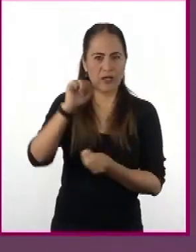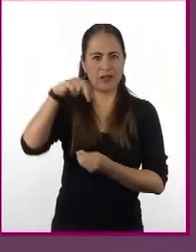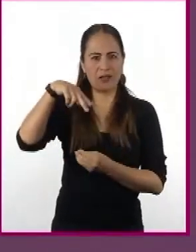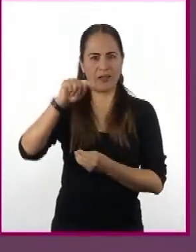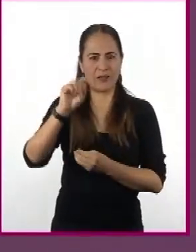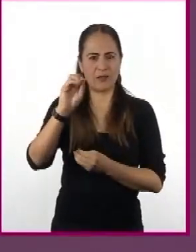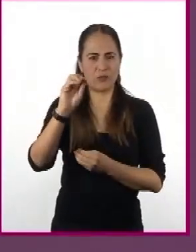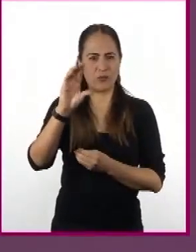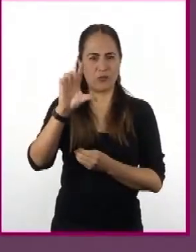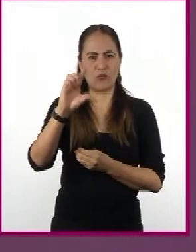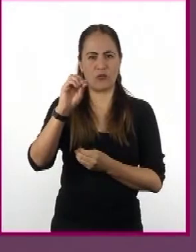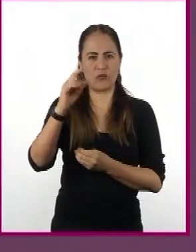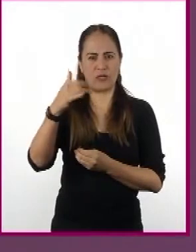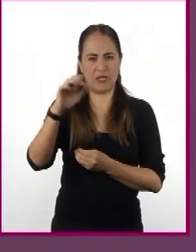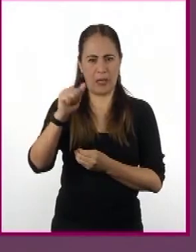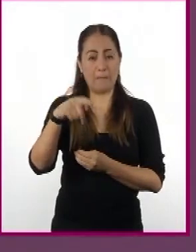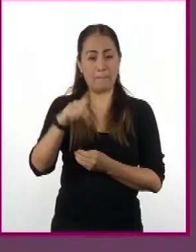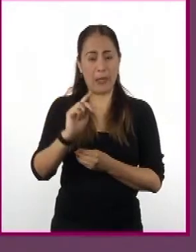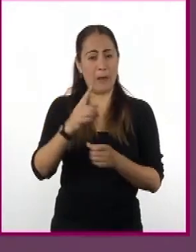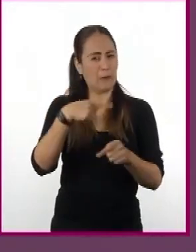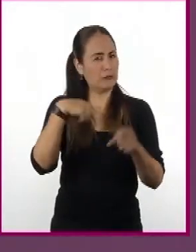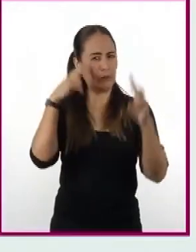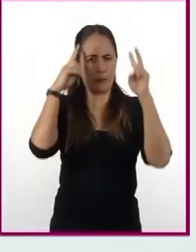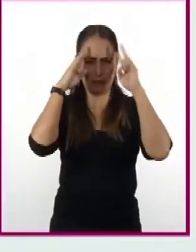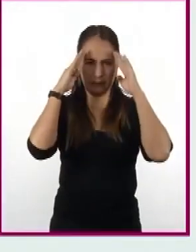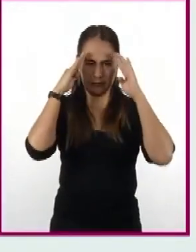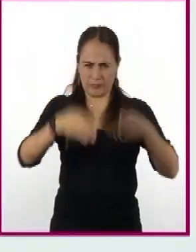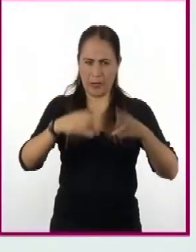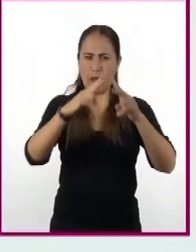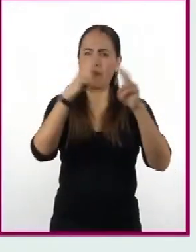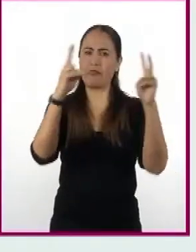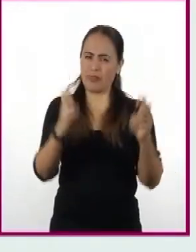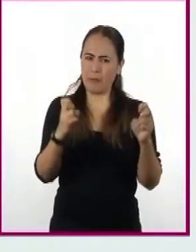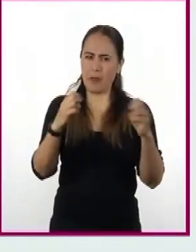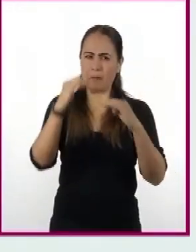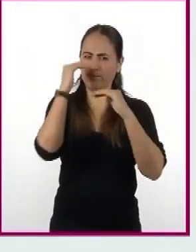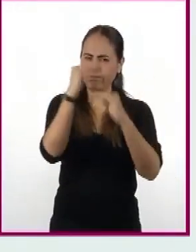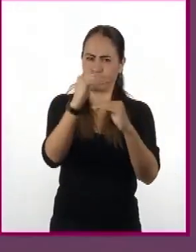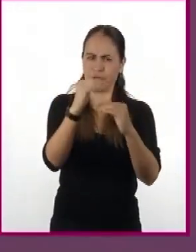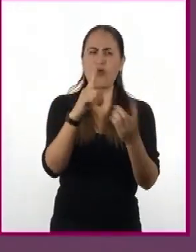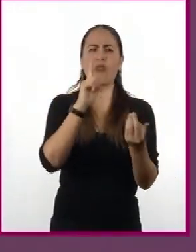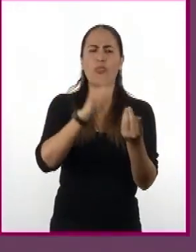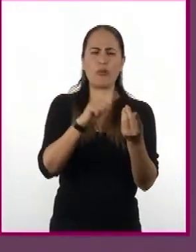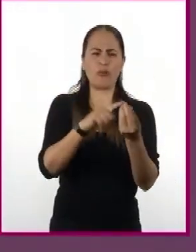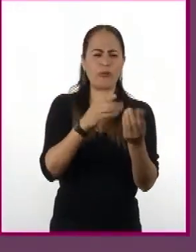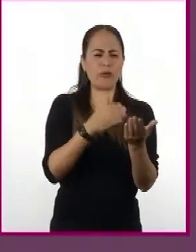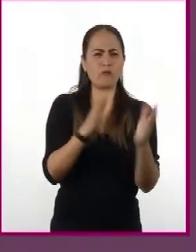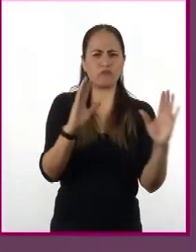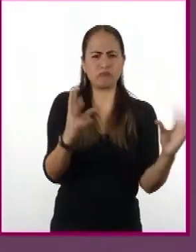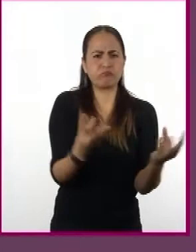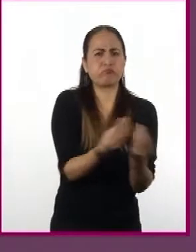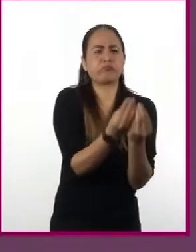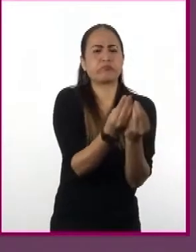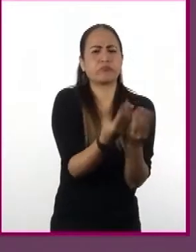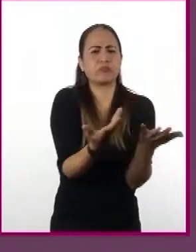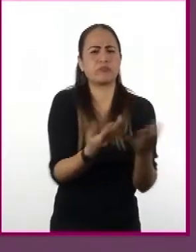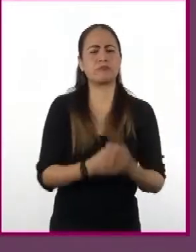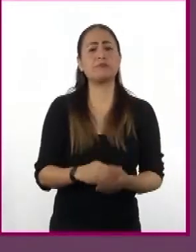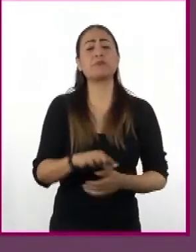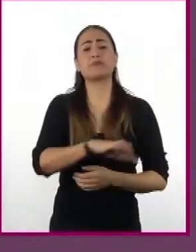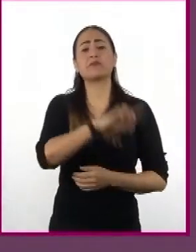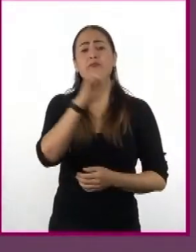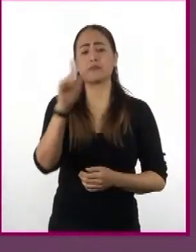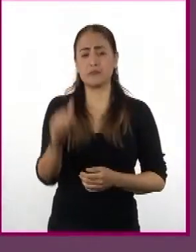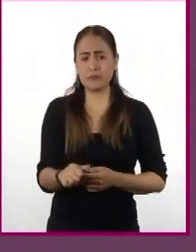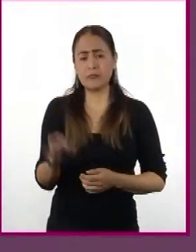tener es un elemento central, es decir, delimitar hacia dónde va encaminada nuestra antología. De ahí